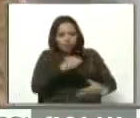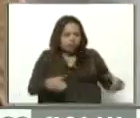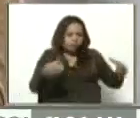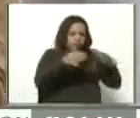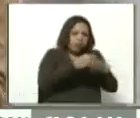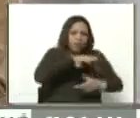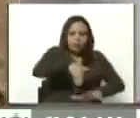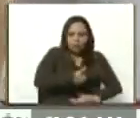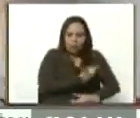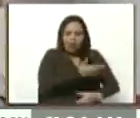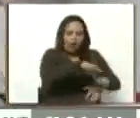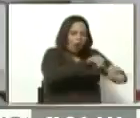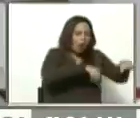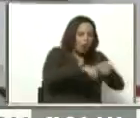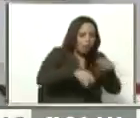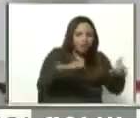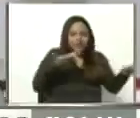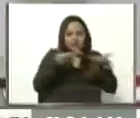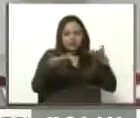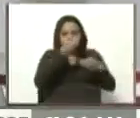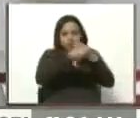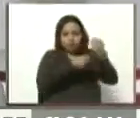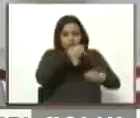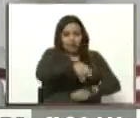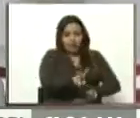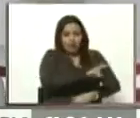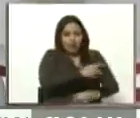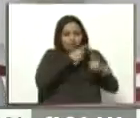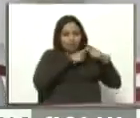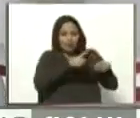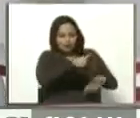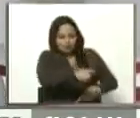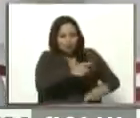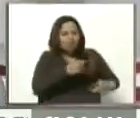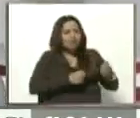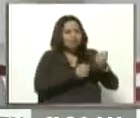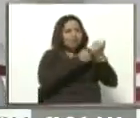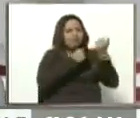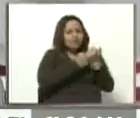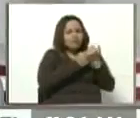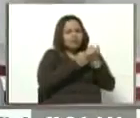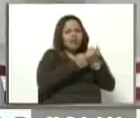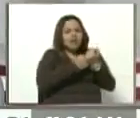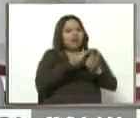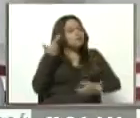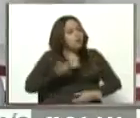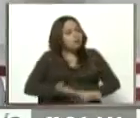los bienes y servicios que se generan en el territorio. Por eso es sumamente favorable que la producción crezca.